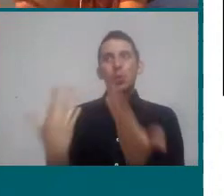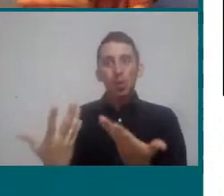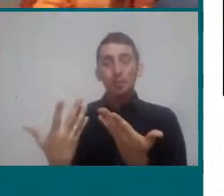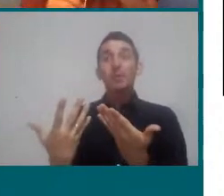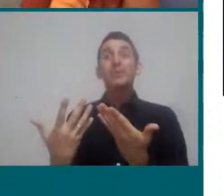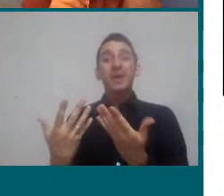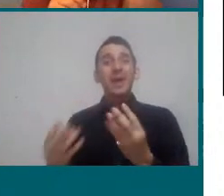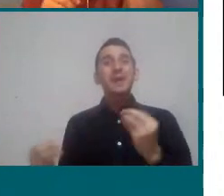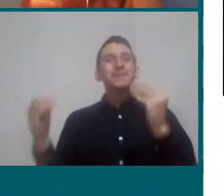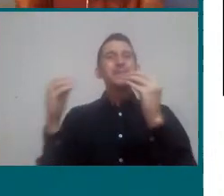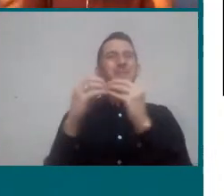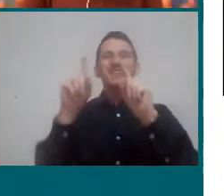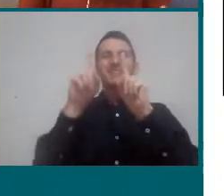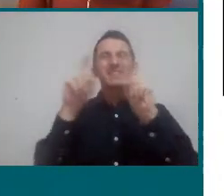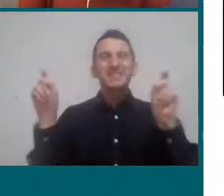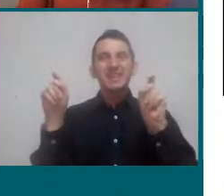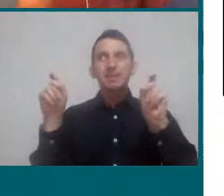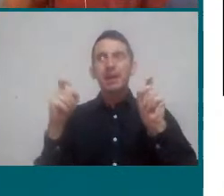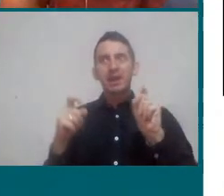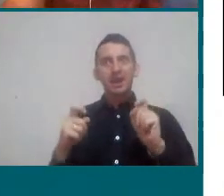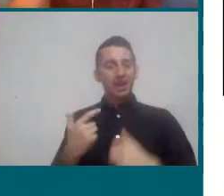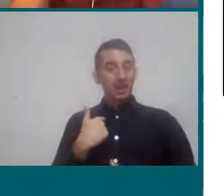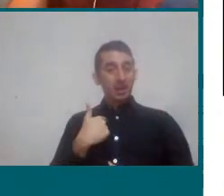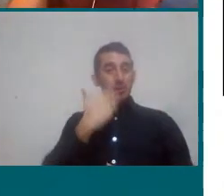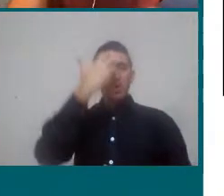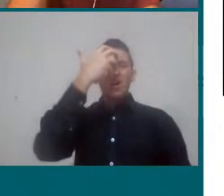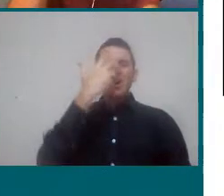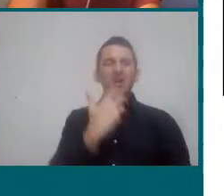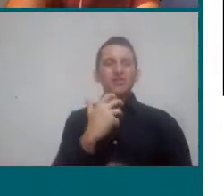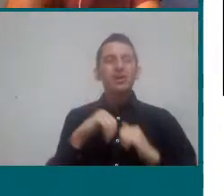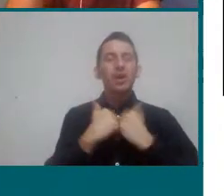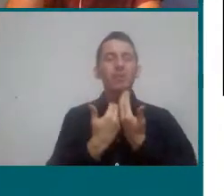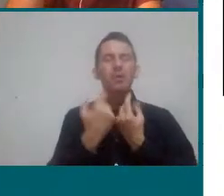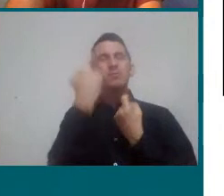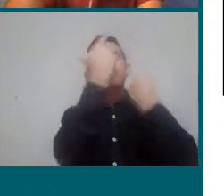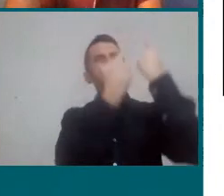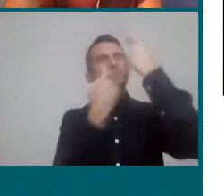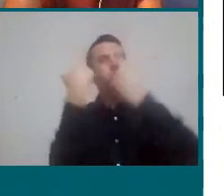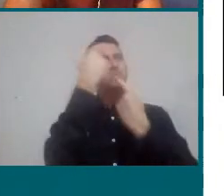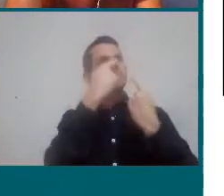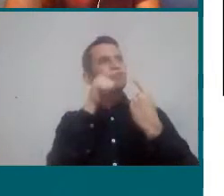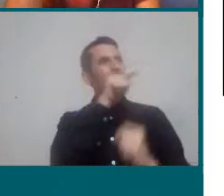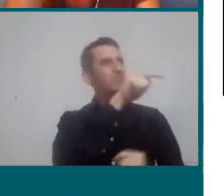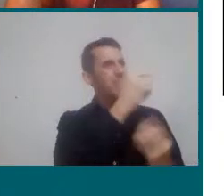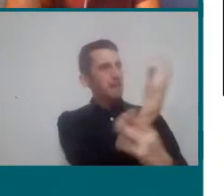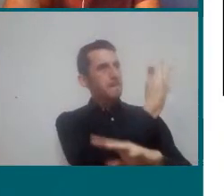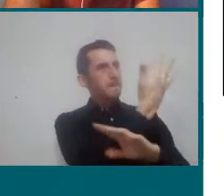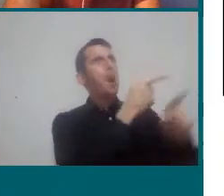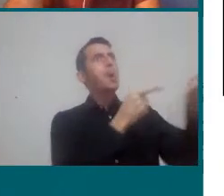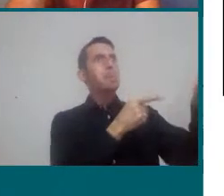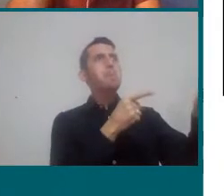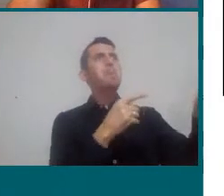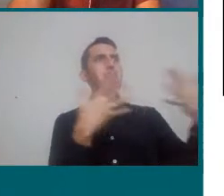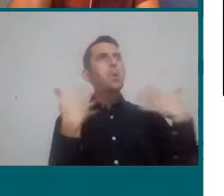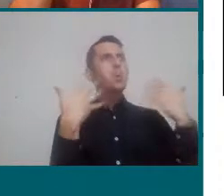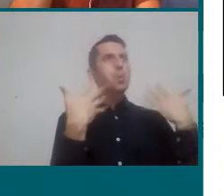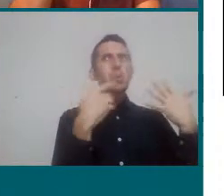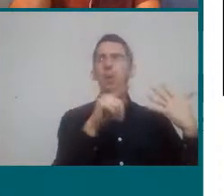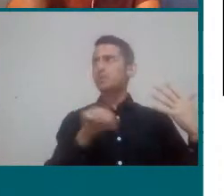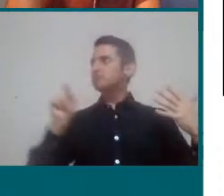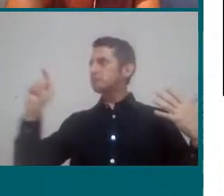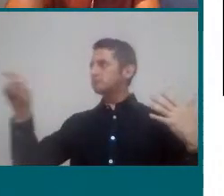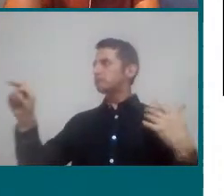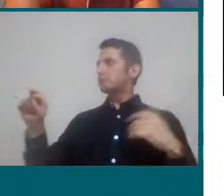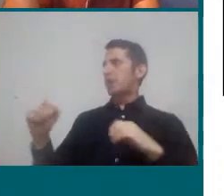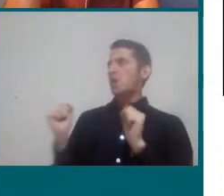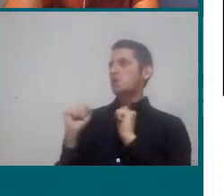complejo va a ser evaluar, donde vamos a reflexionar la relevancia que tienen las plantas en el clima en el que habitamos.